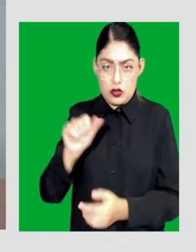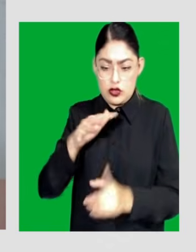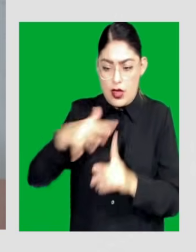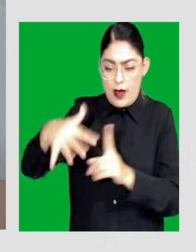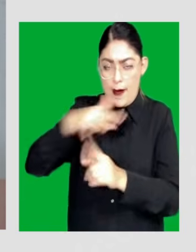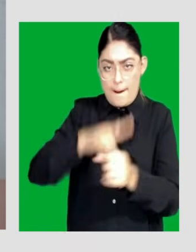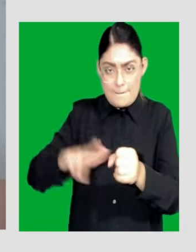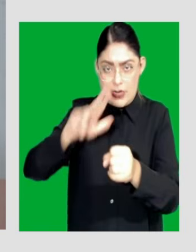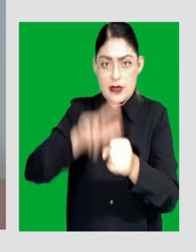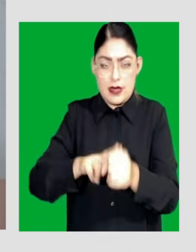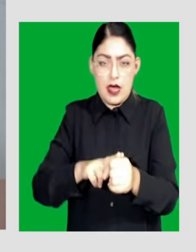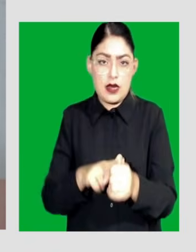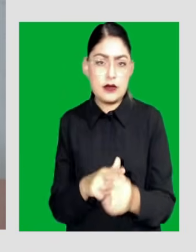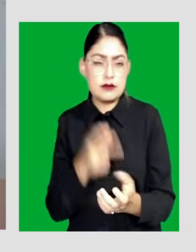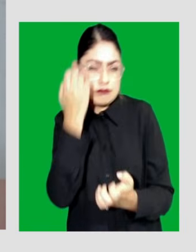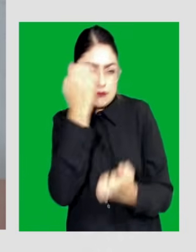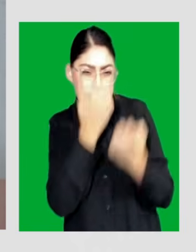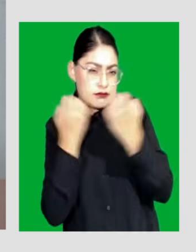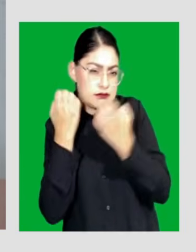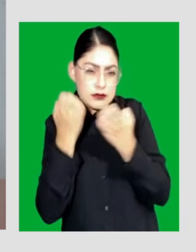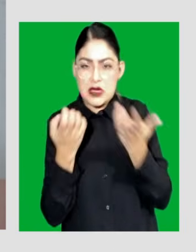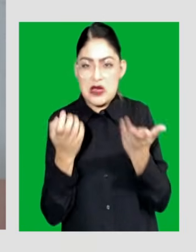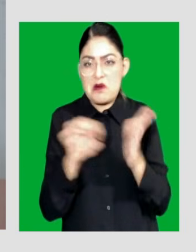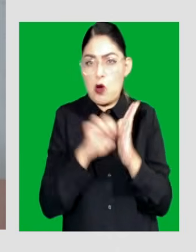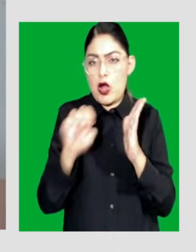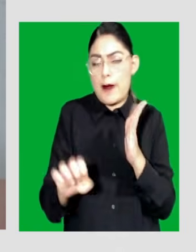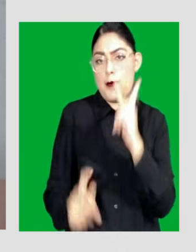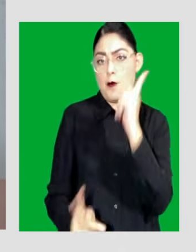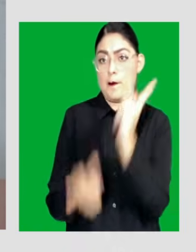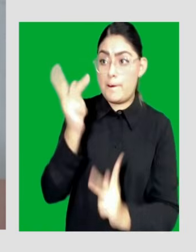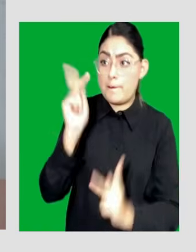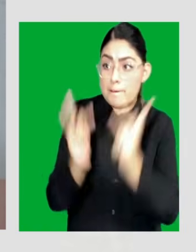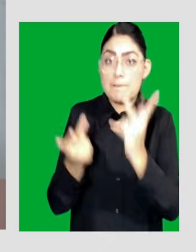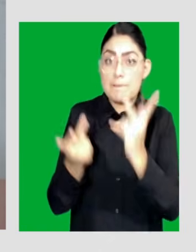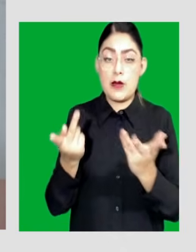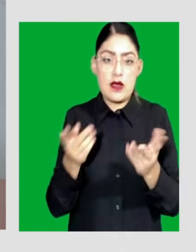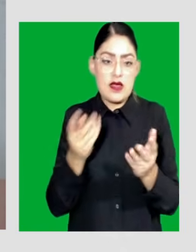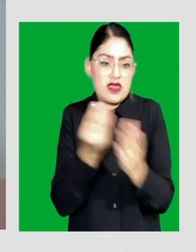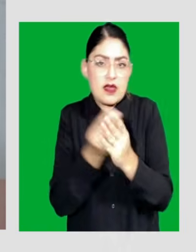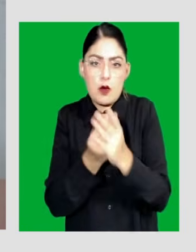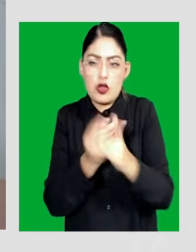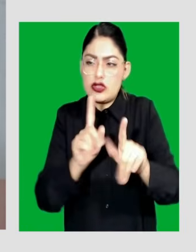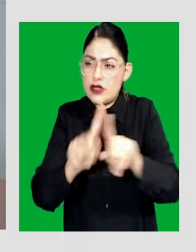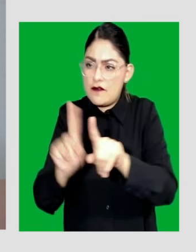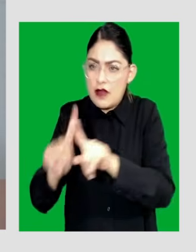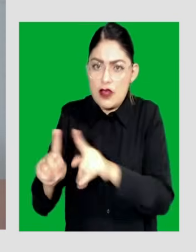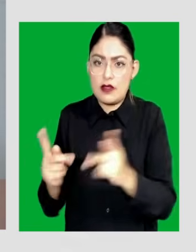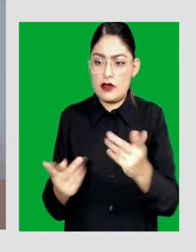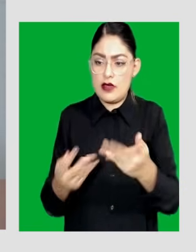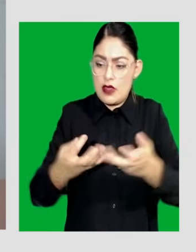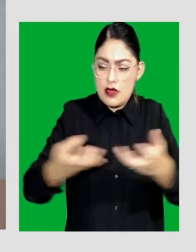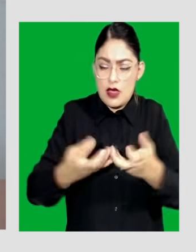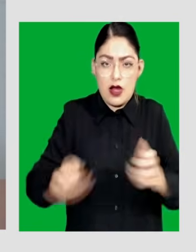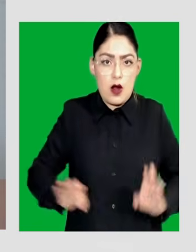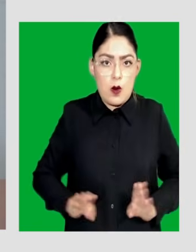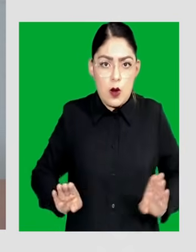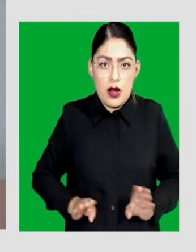datos ambientales relevantes como tipos de vegetación, características del suelo y condiciones